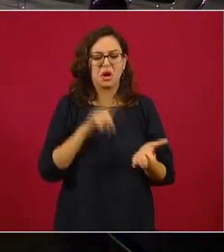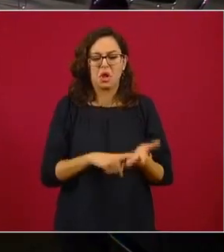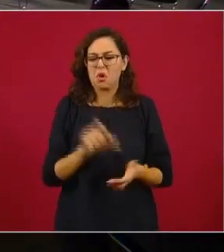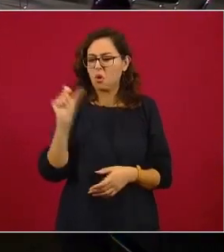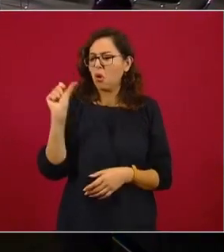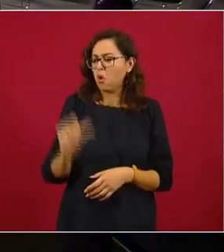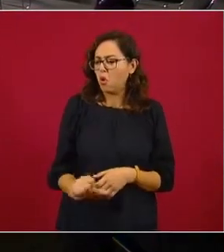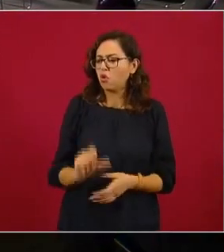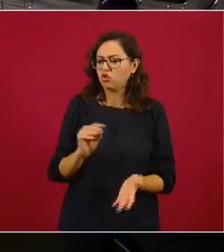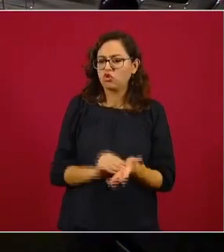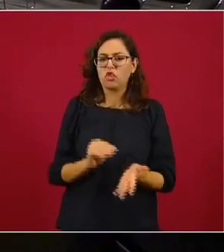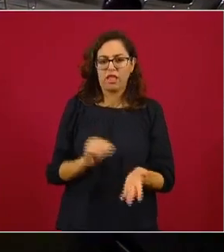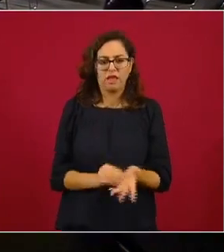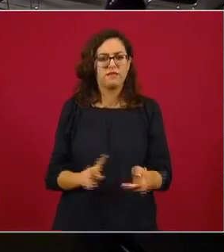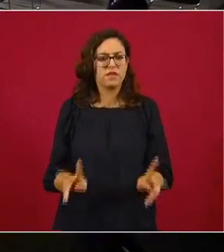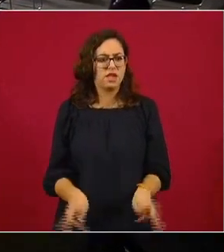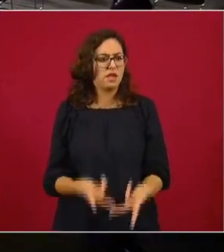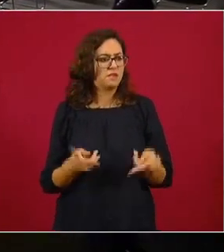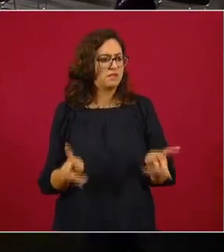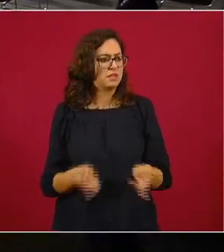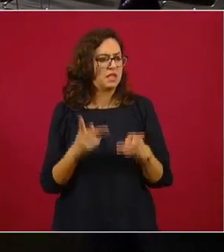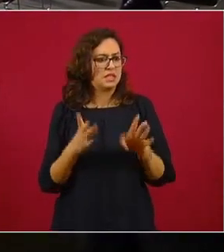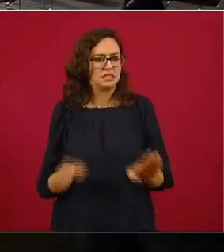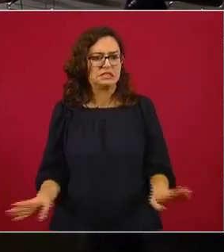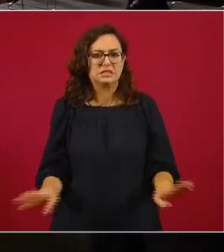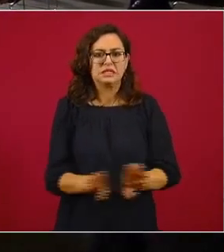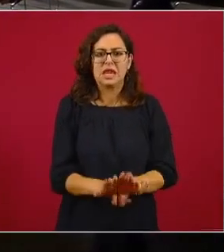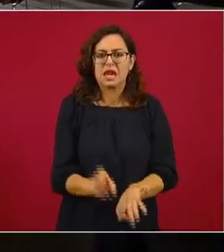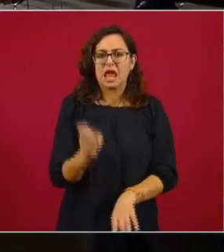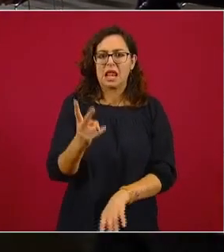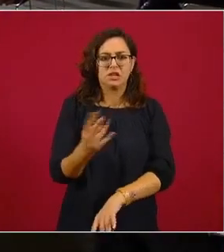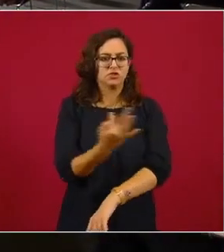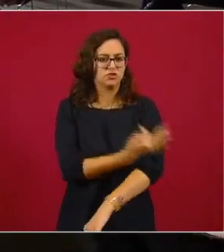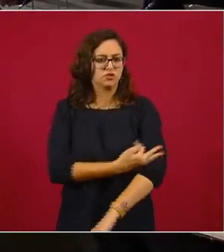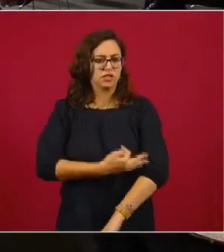se cierra hasta las 2 de la tarde,